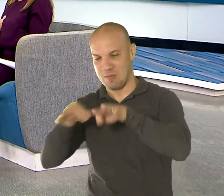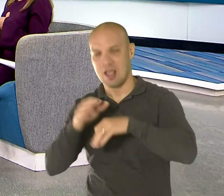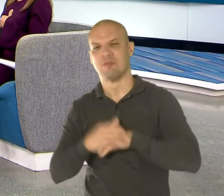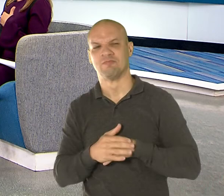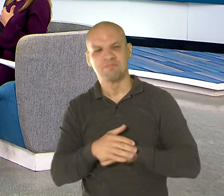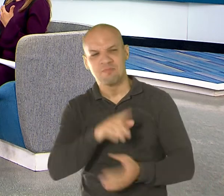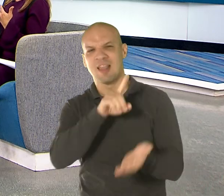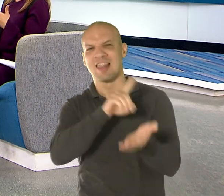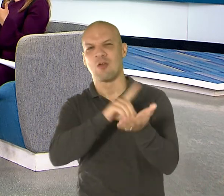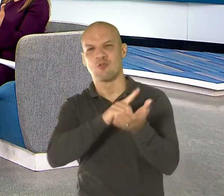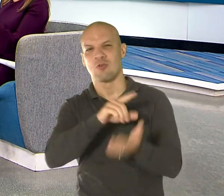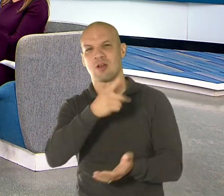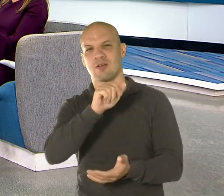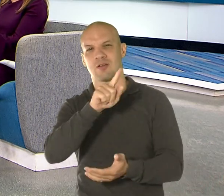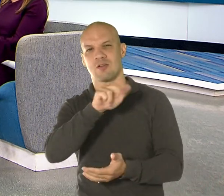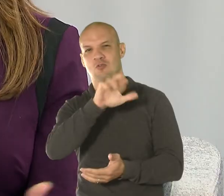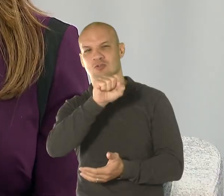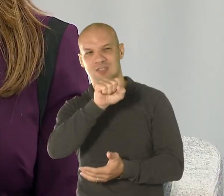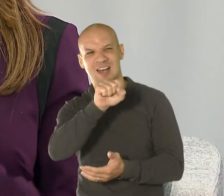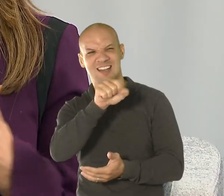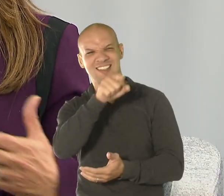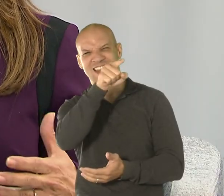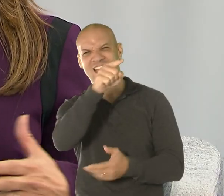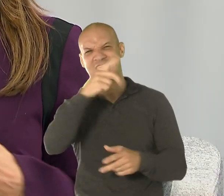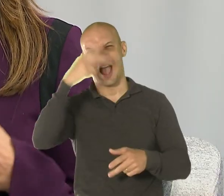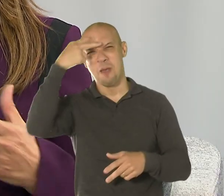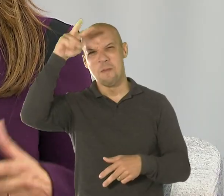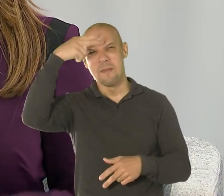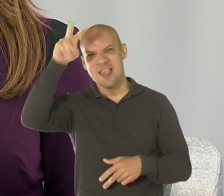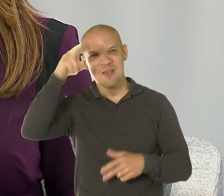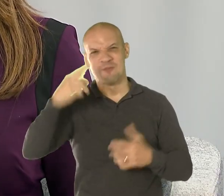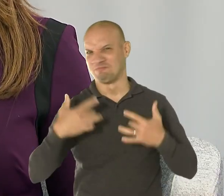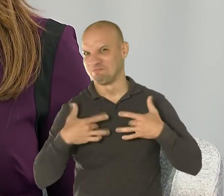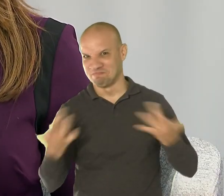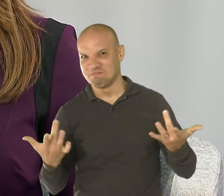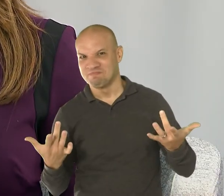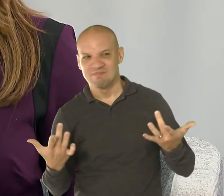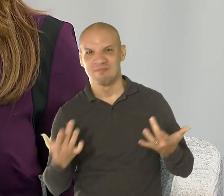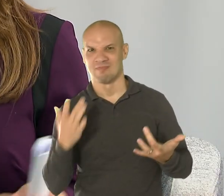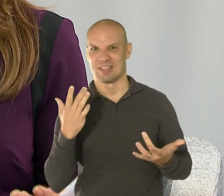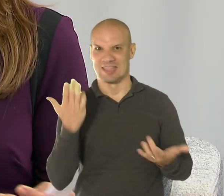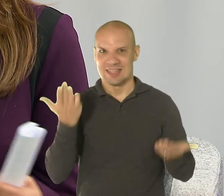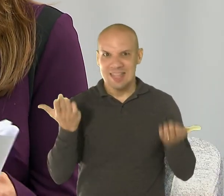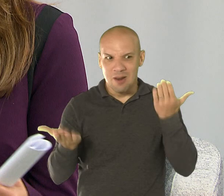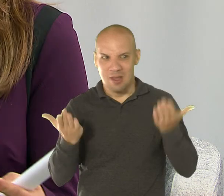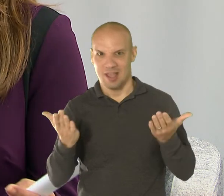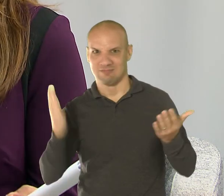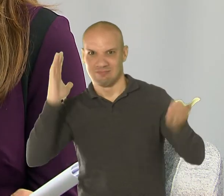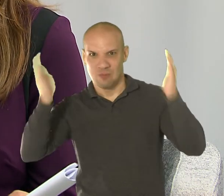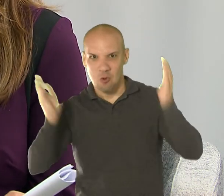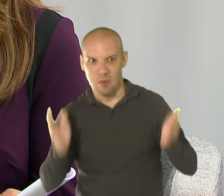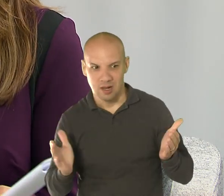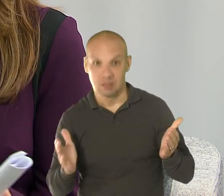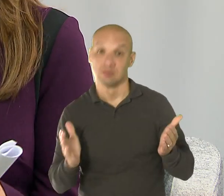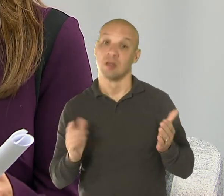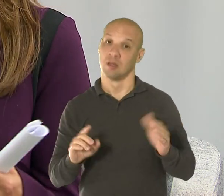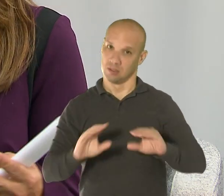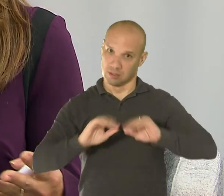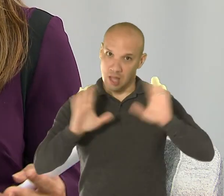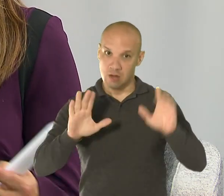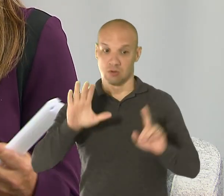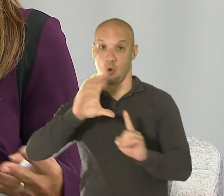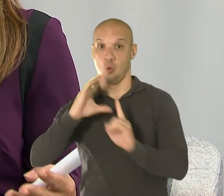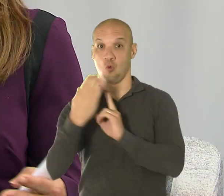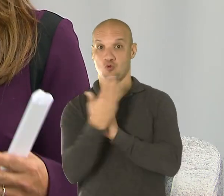sobre ese cuidador en México, ¿verdad? Vamos a ver si podemos encontrar algunos paralelos. Obviamente la cultura latina